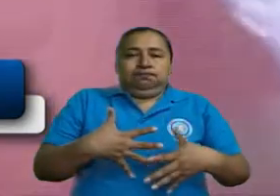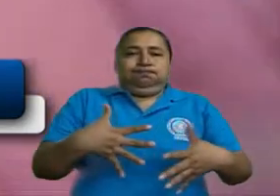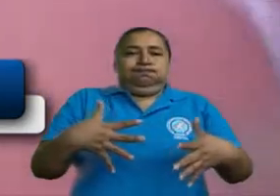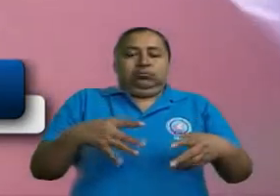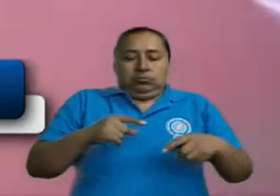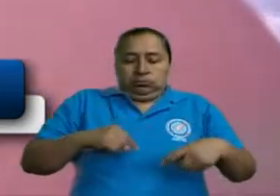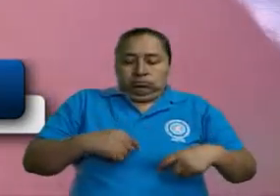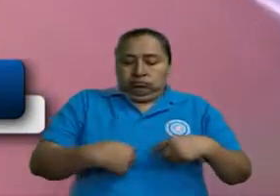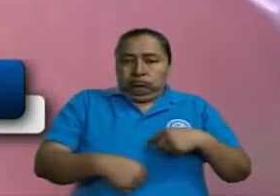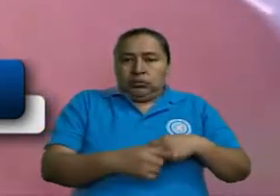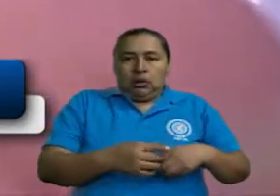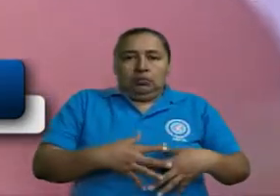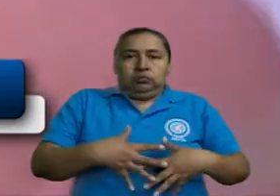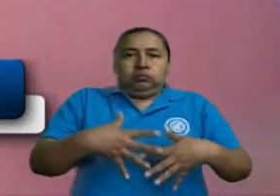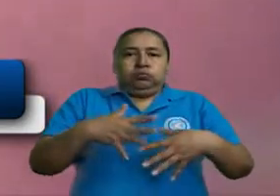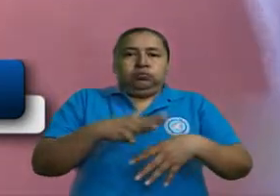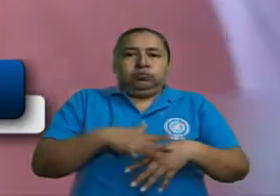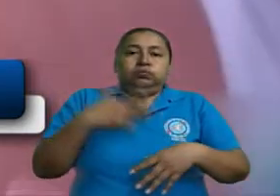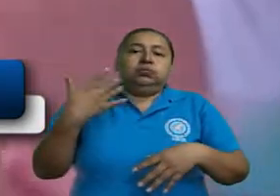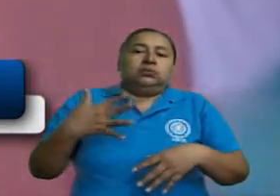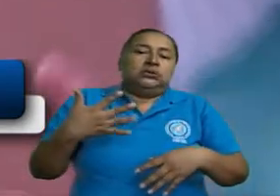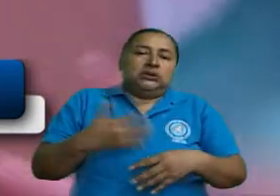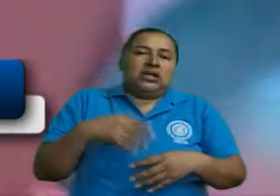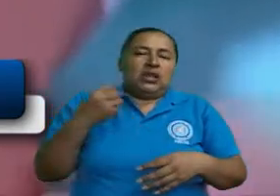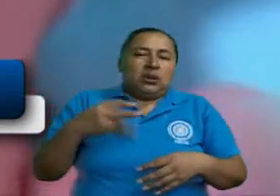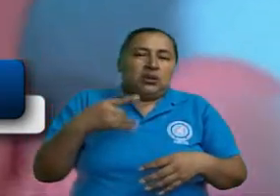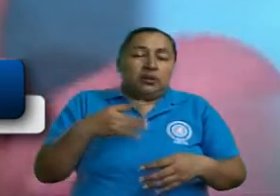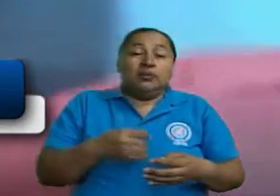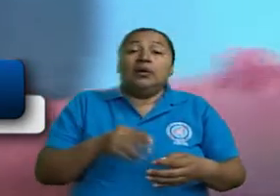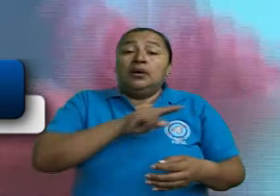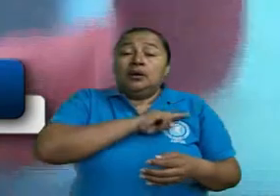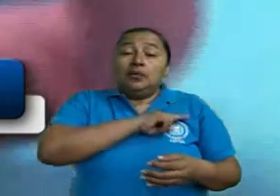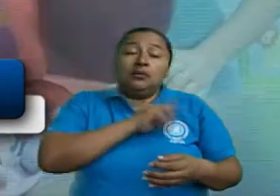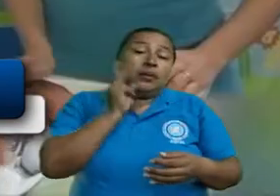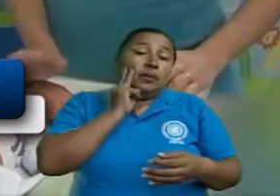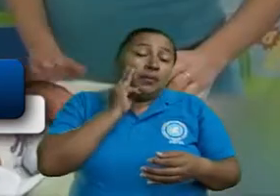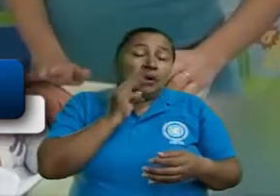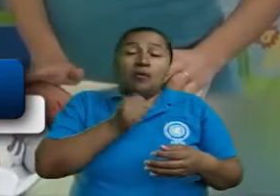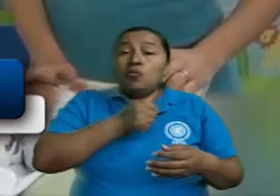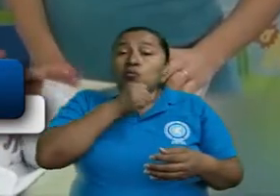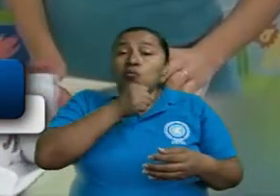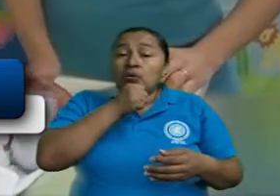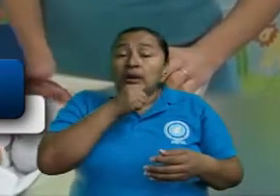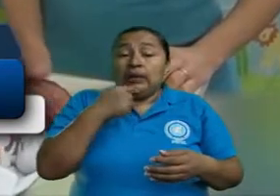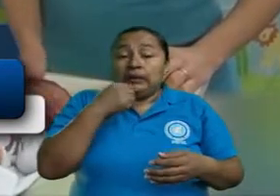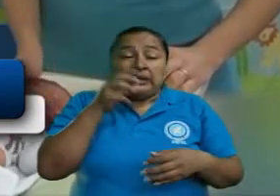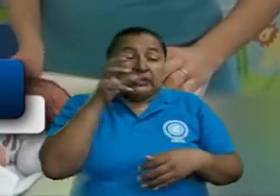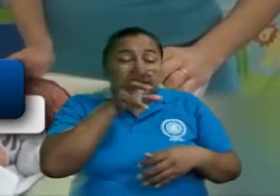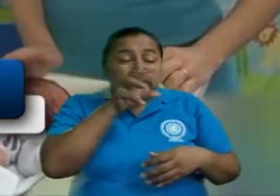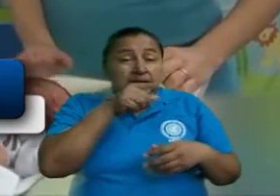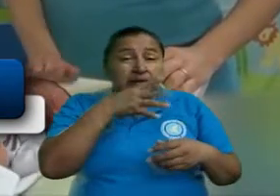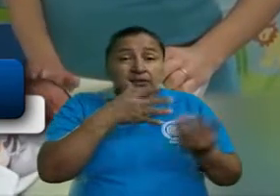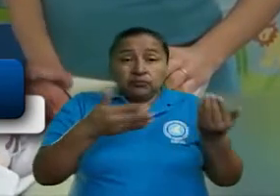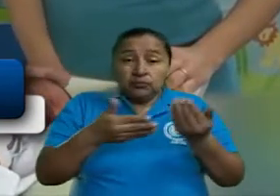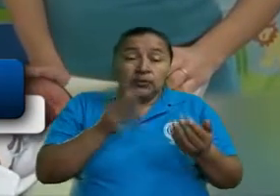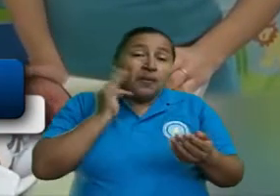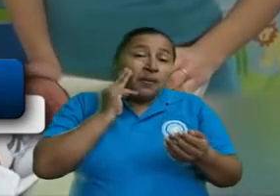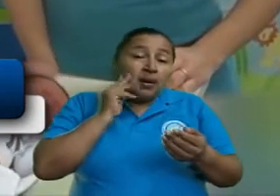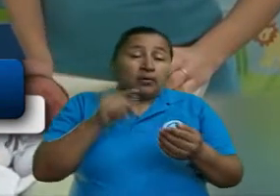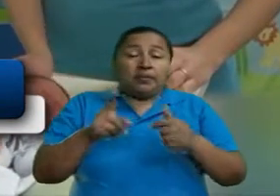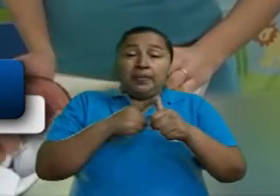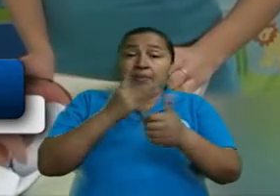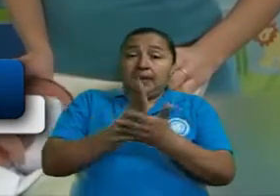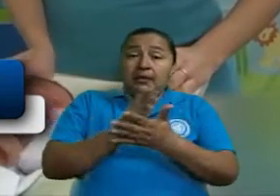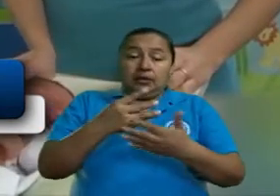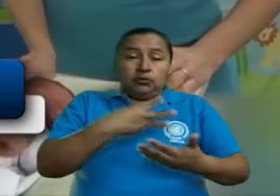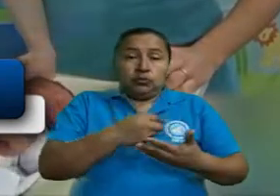y evidentemente provoca dolor. Incluso hay madres de familia o las abuelitas que regañan sobre todo a las mamás cuando son